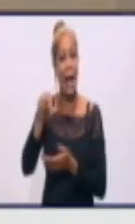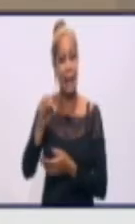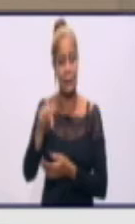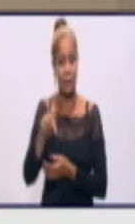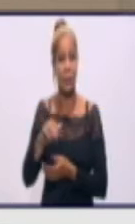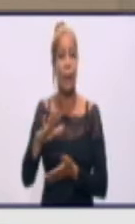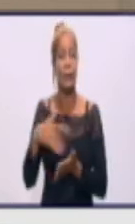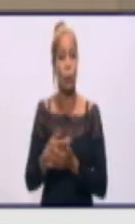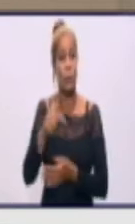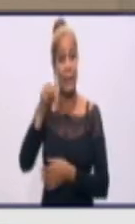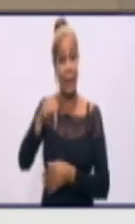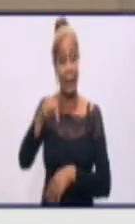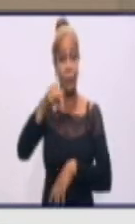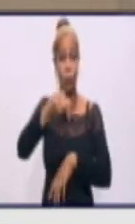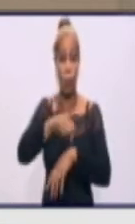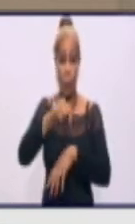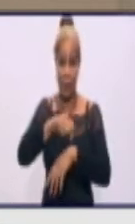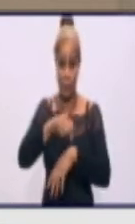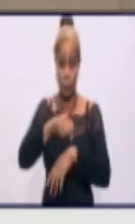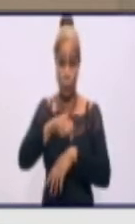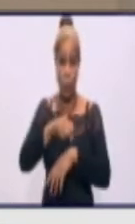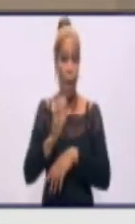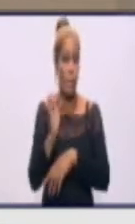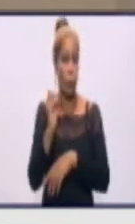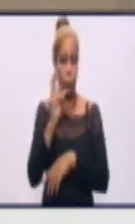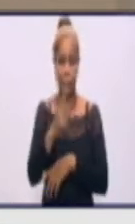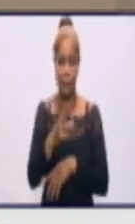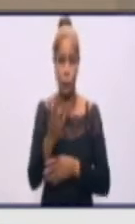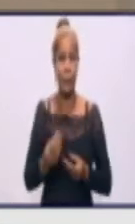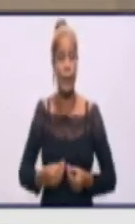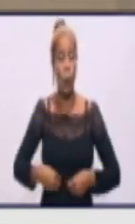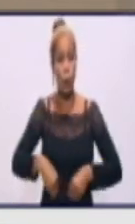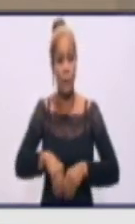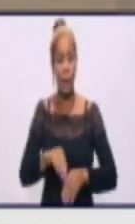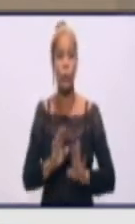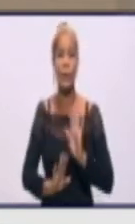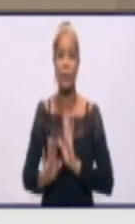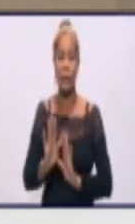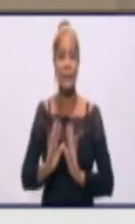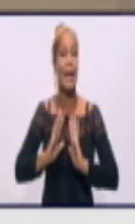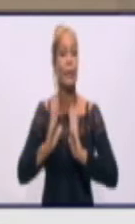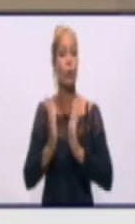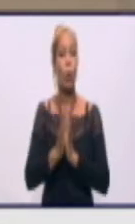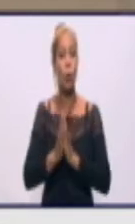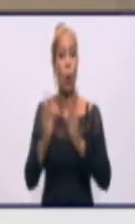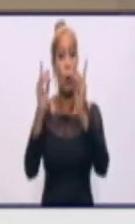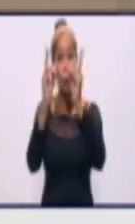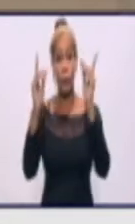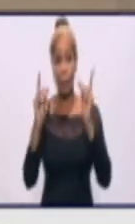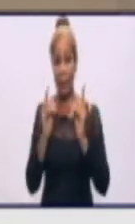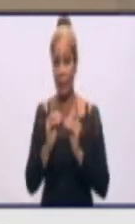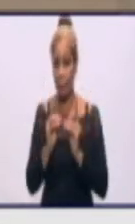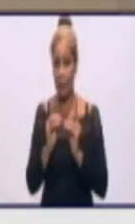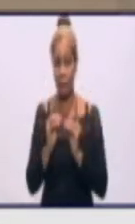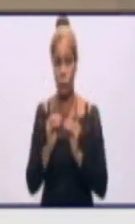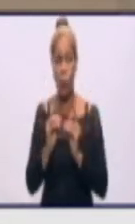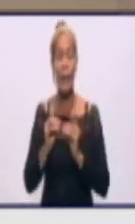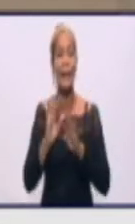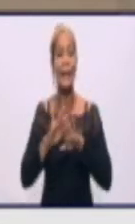indicaciones del Consejo de Defensa Provincial, nuestras oficinas están cerradas. O sea, no se está prestando